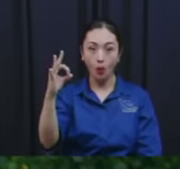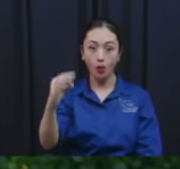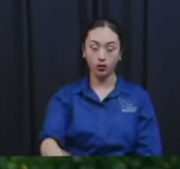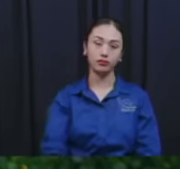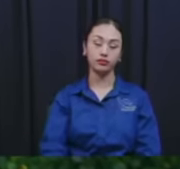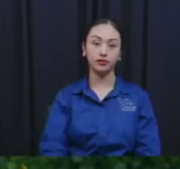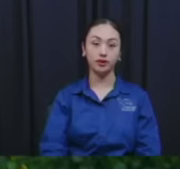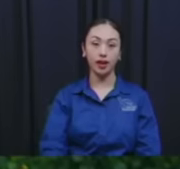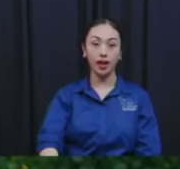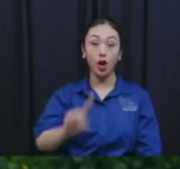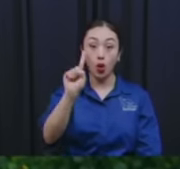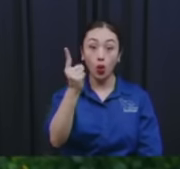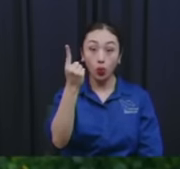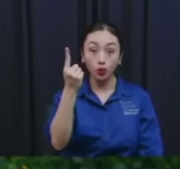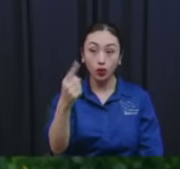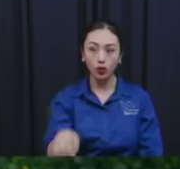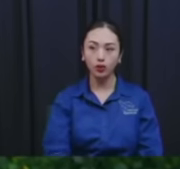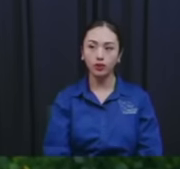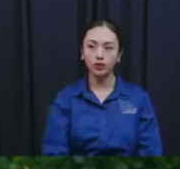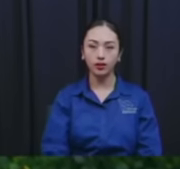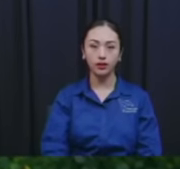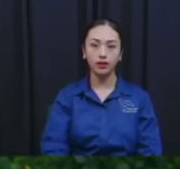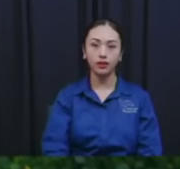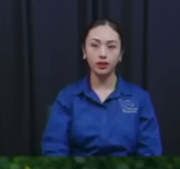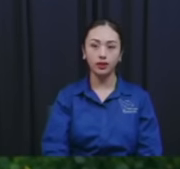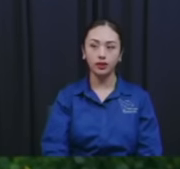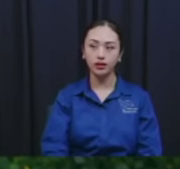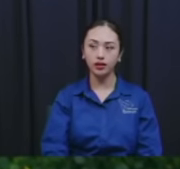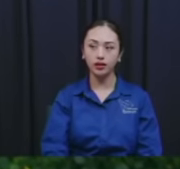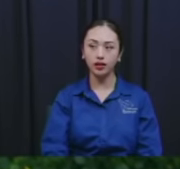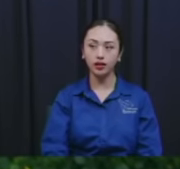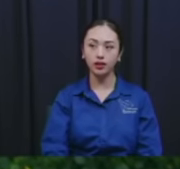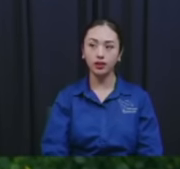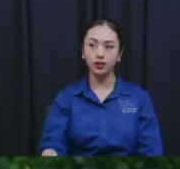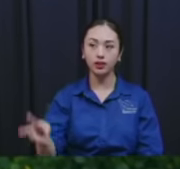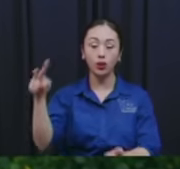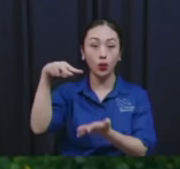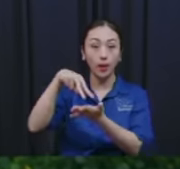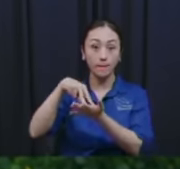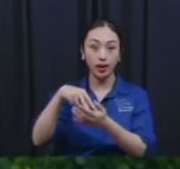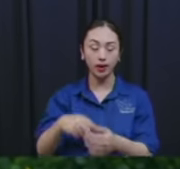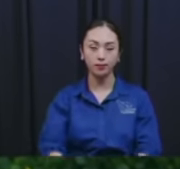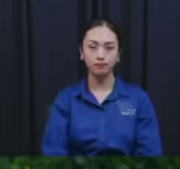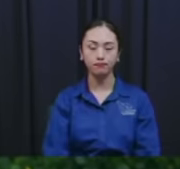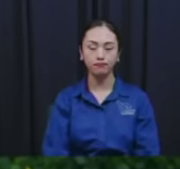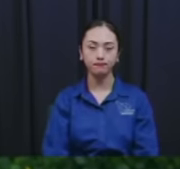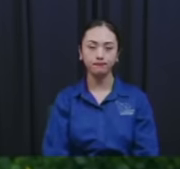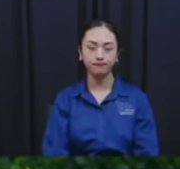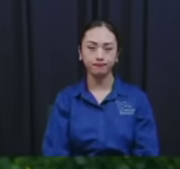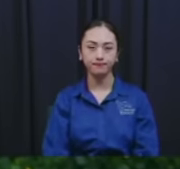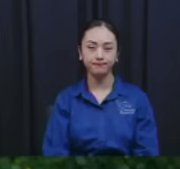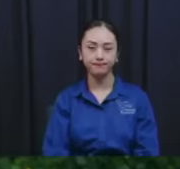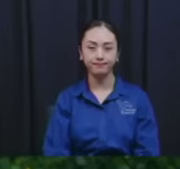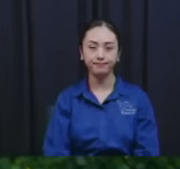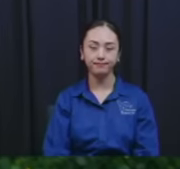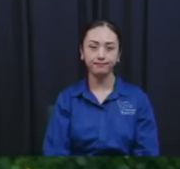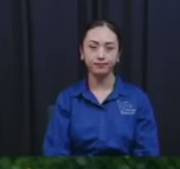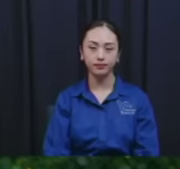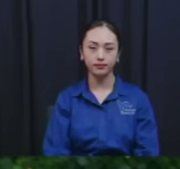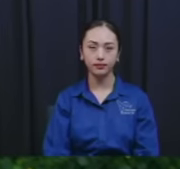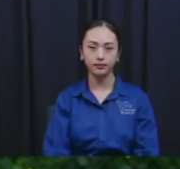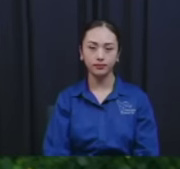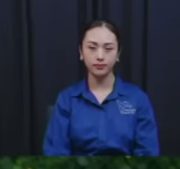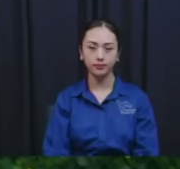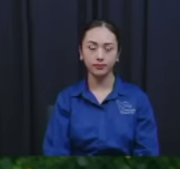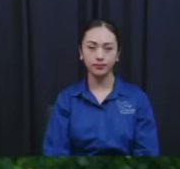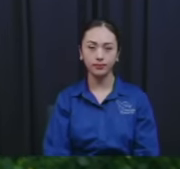al muerto porque eso es lo que hacen no amén y muchos cristianos aunando va